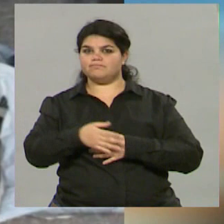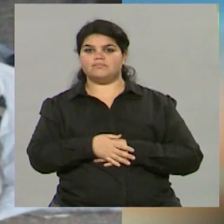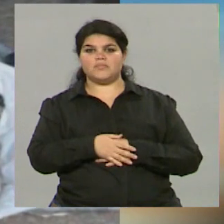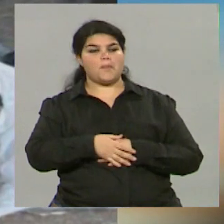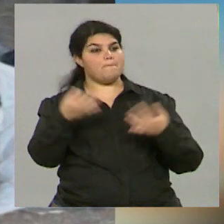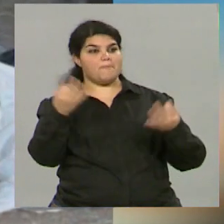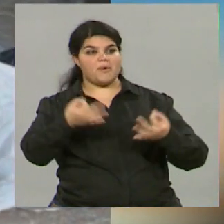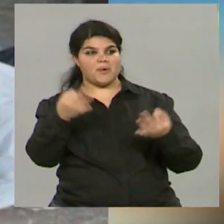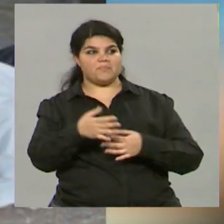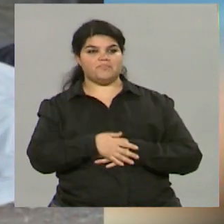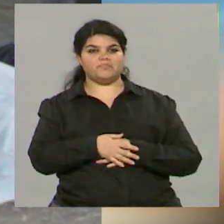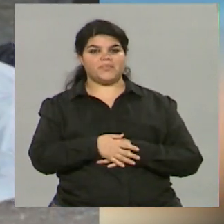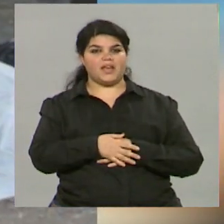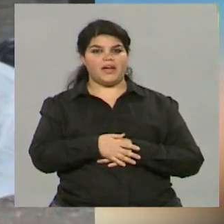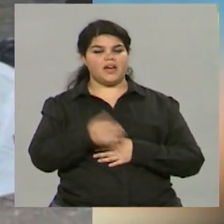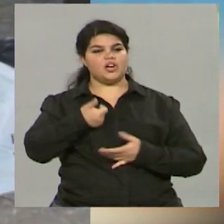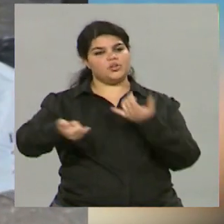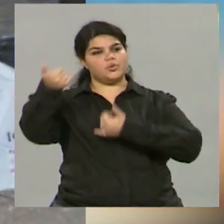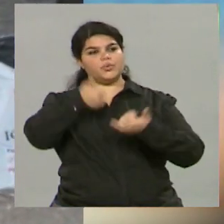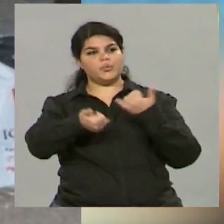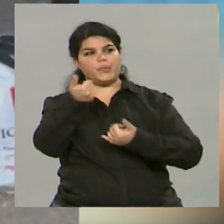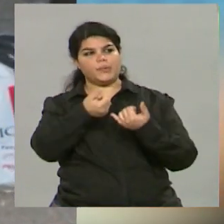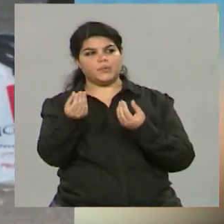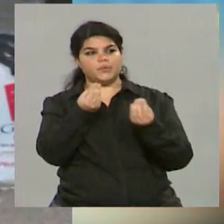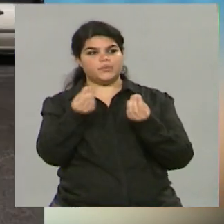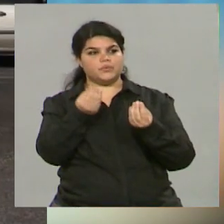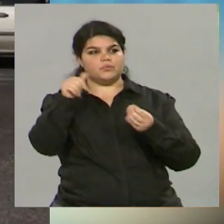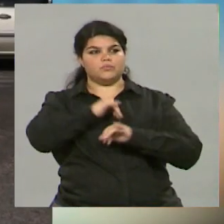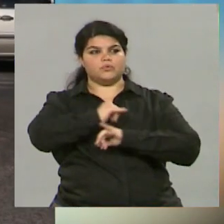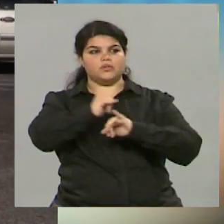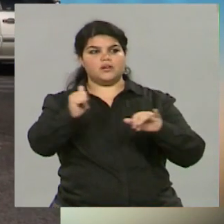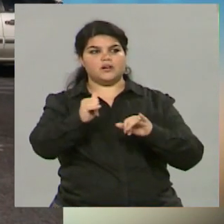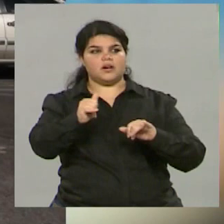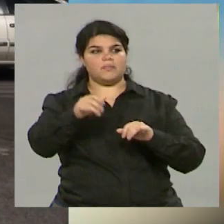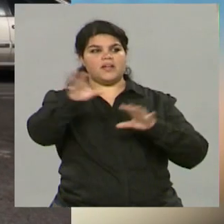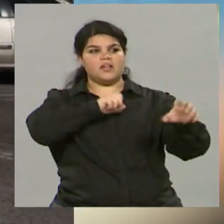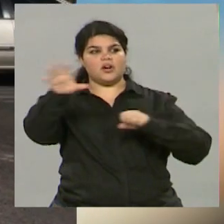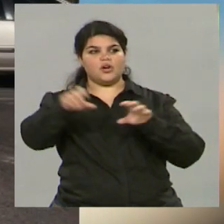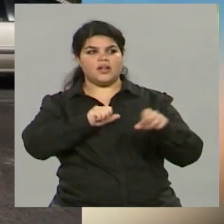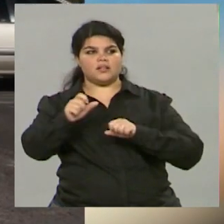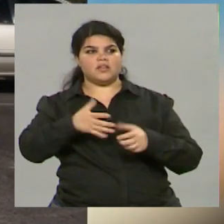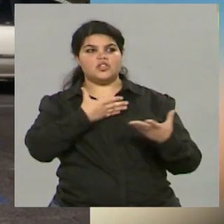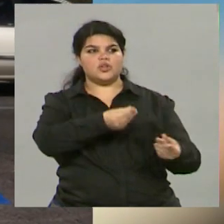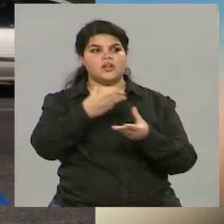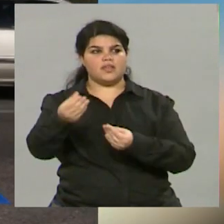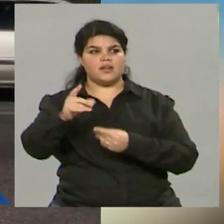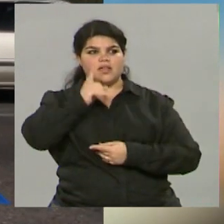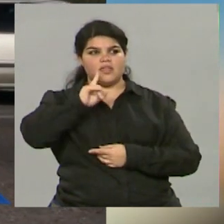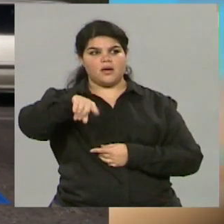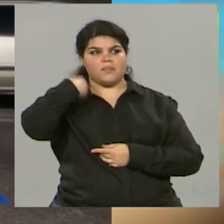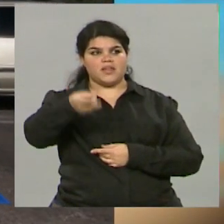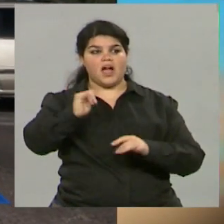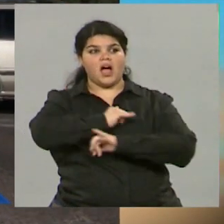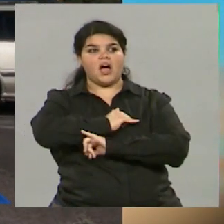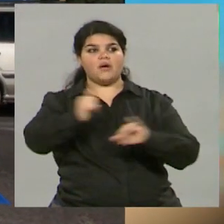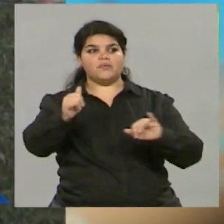Bien, buenísimo. Abel, la idea era que nos comentaras de qué va esta campaña y esta colecta solidaria que va a estar mañana, que la gente se entere ahora